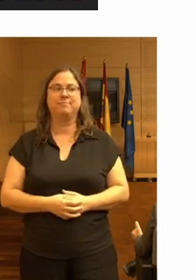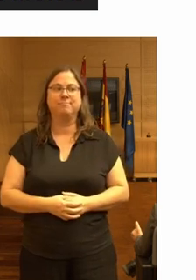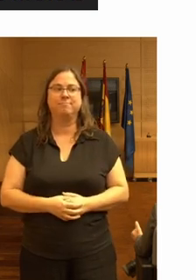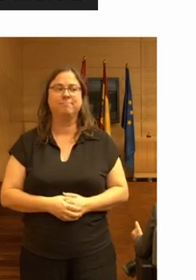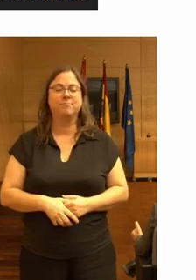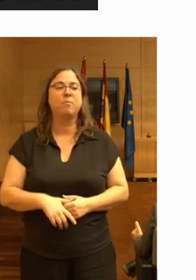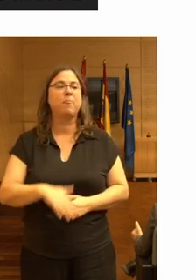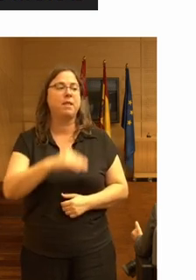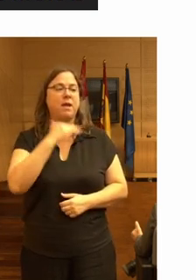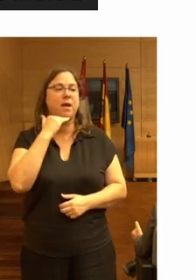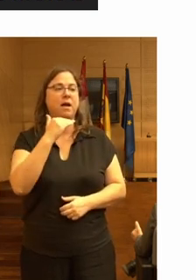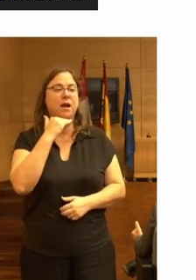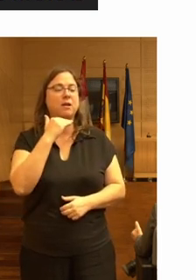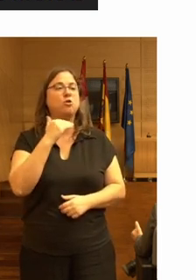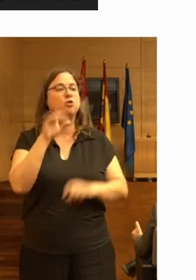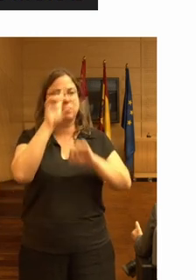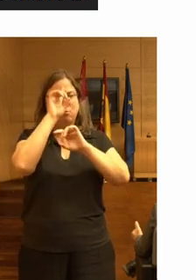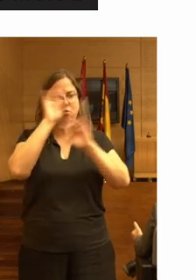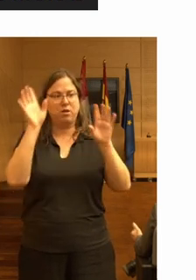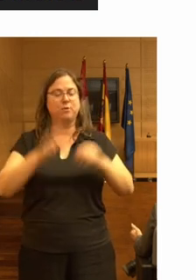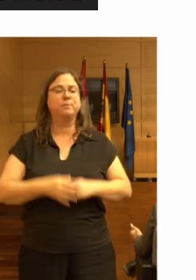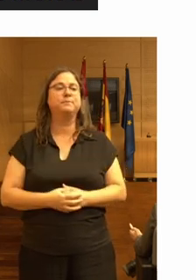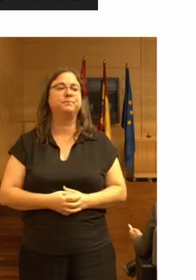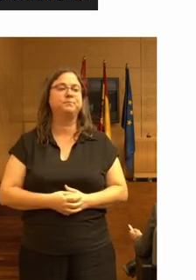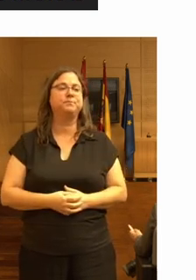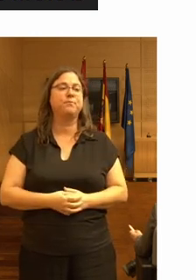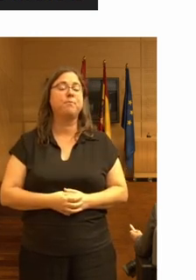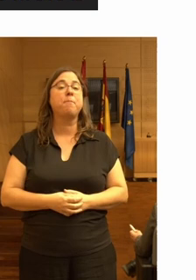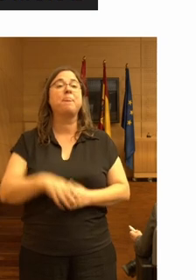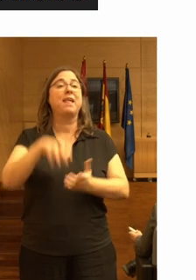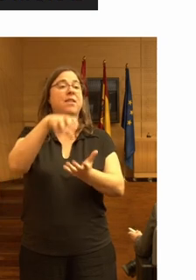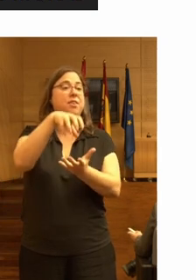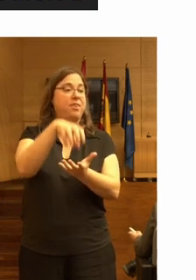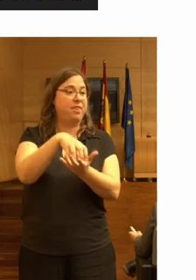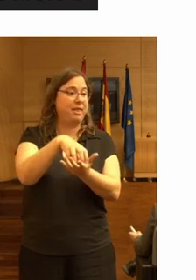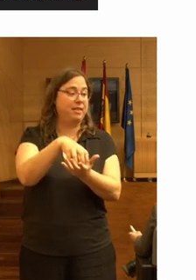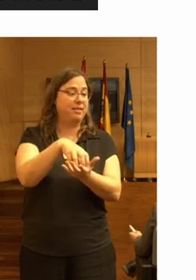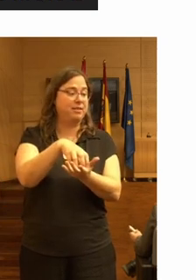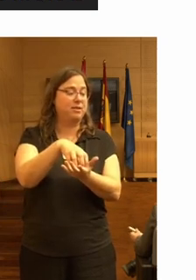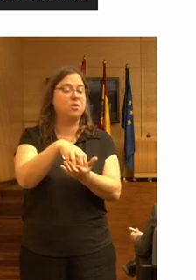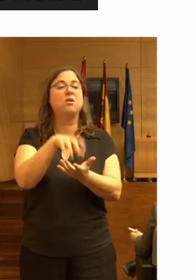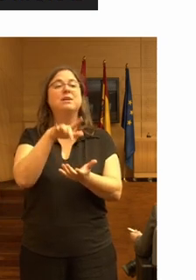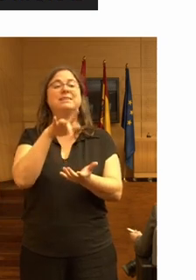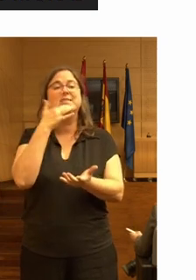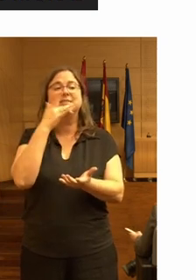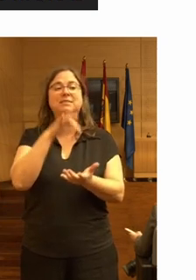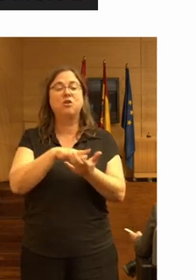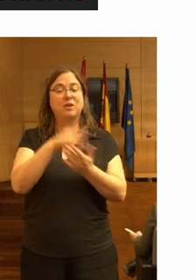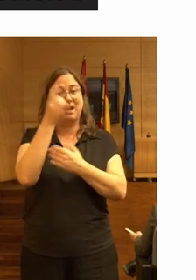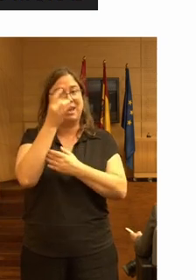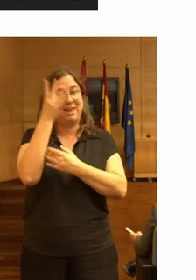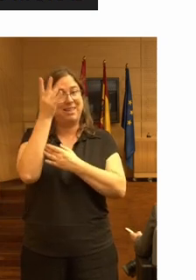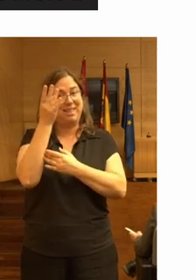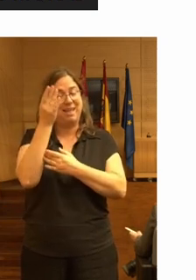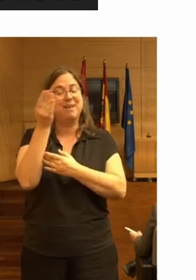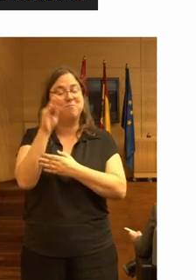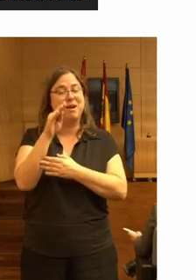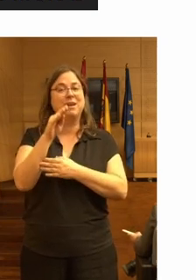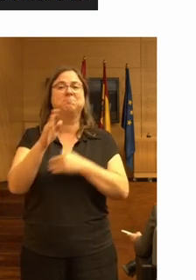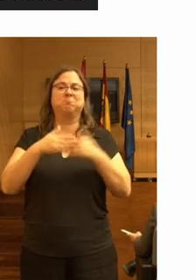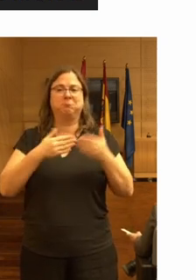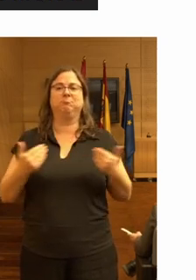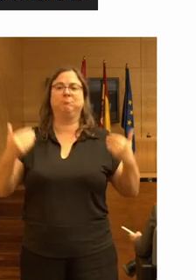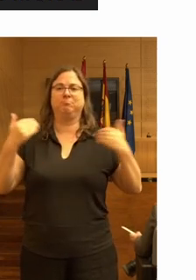Eso es algo que tenemos claro. En los centros se han sumado a esta iniciativa por parte de la